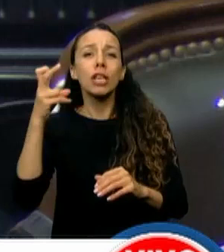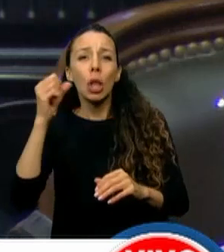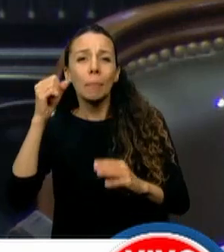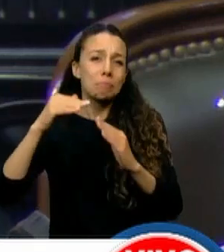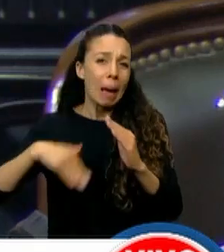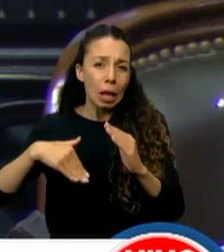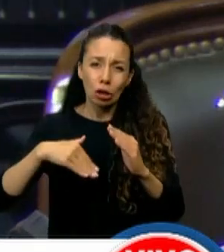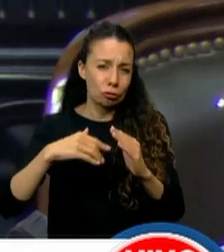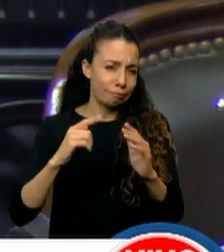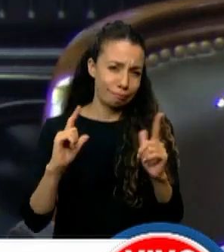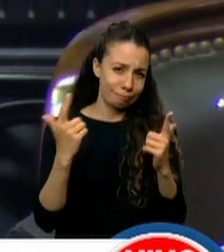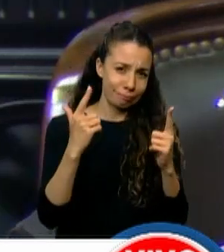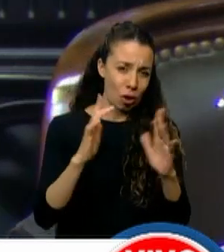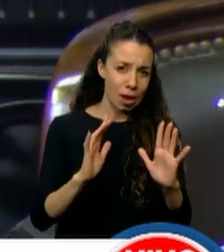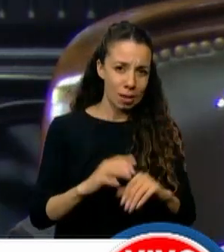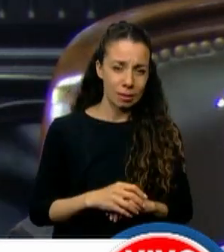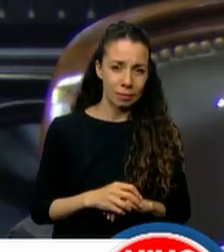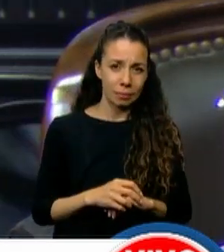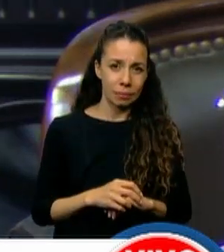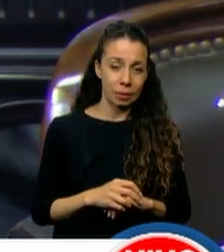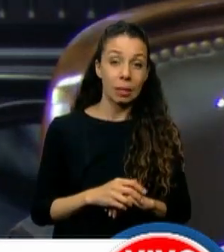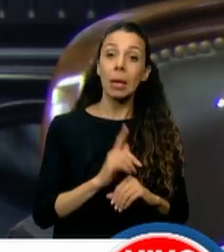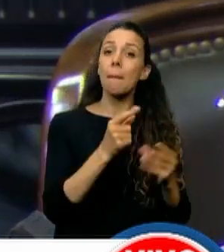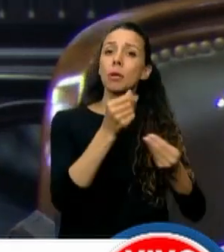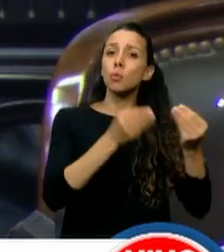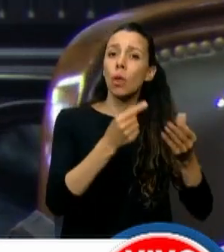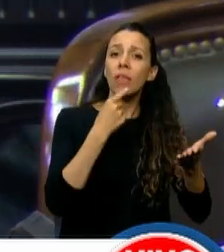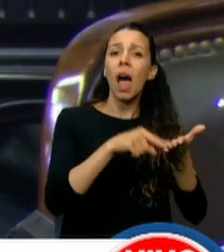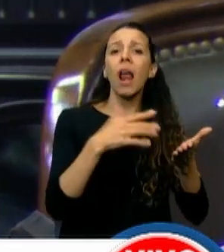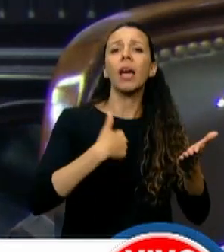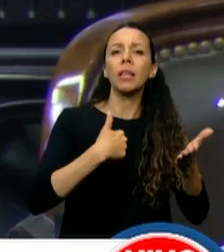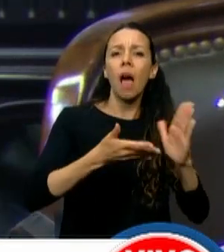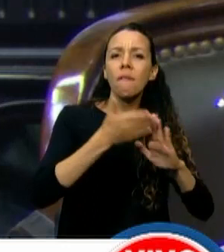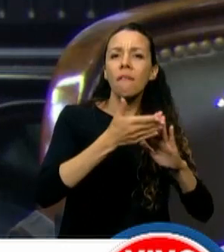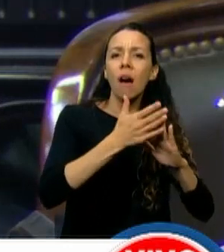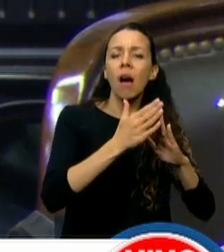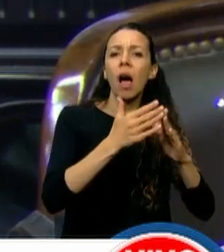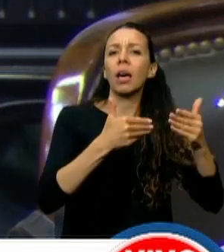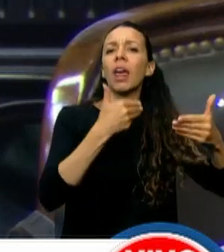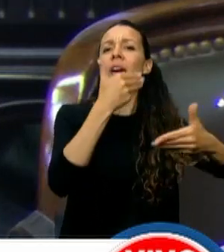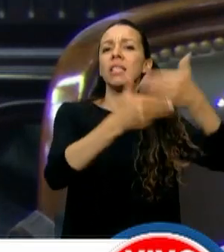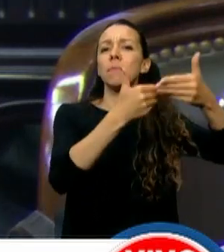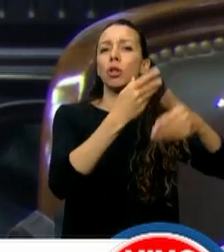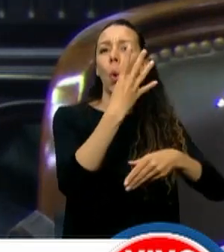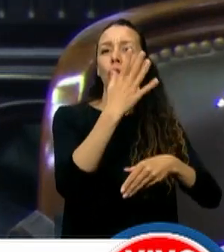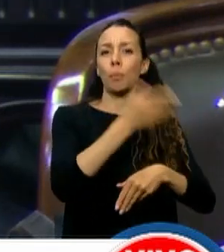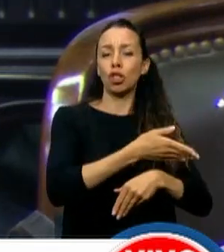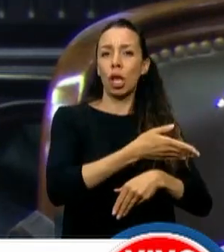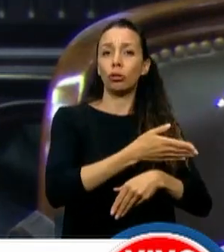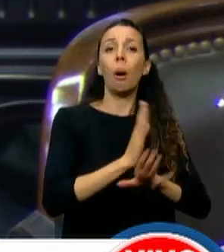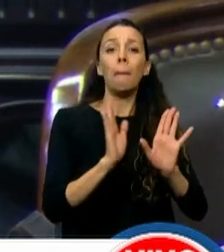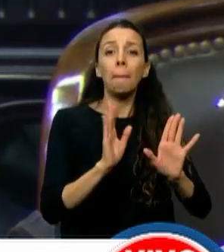200. El presupuesto dice que la Argentina va a tener un crecimiento del 4%,